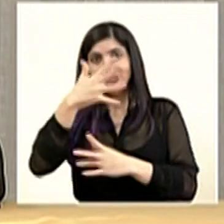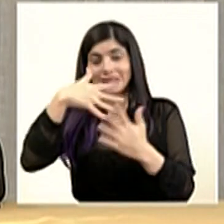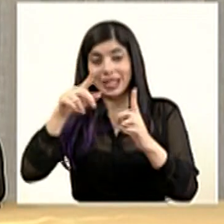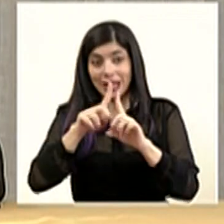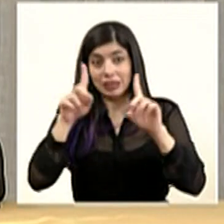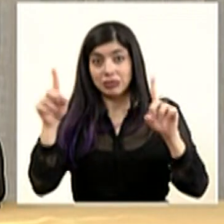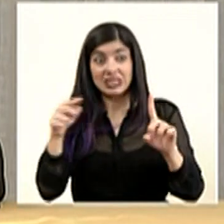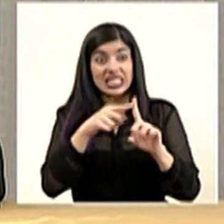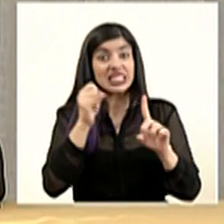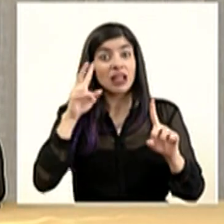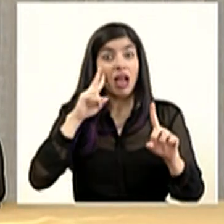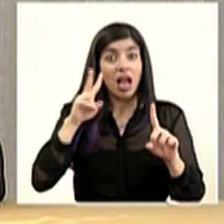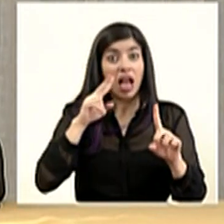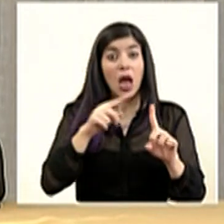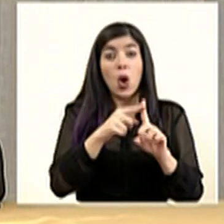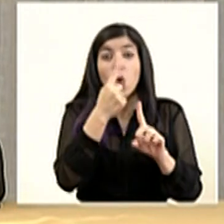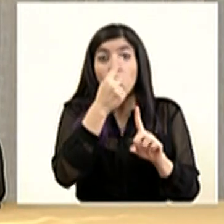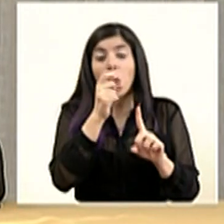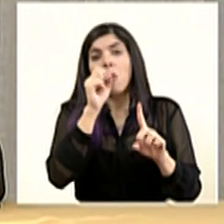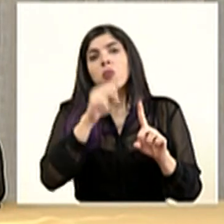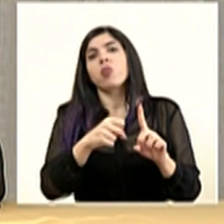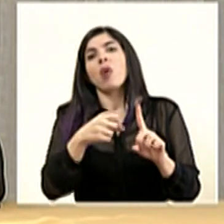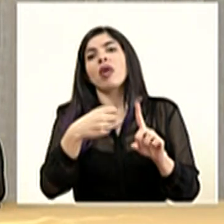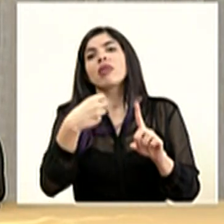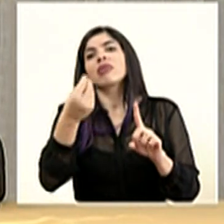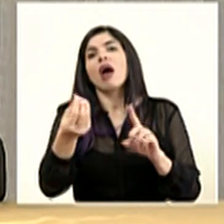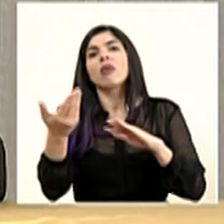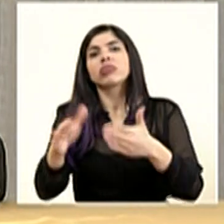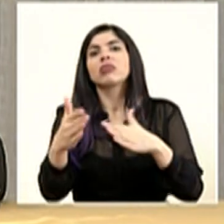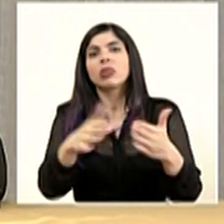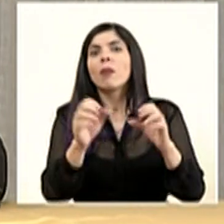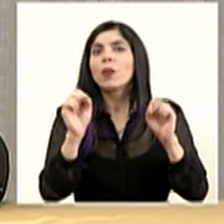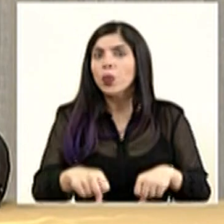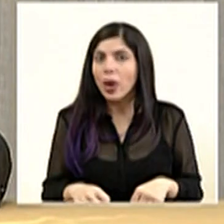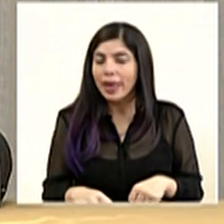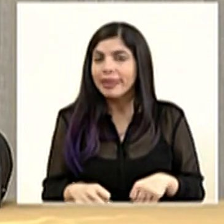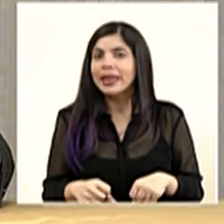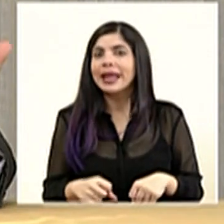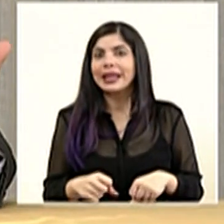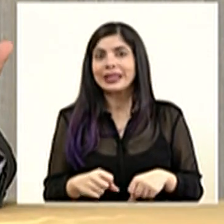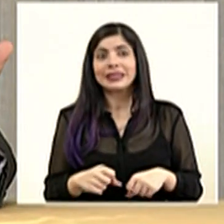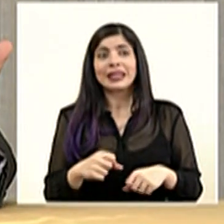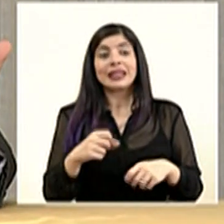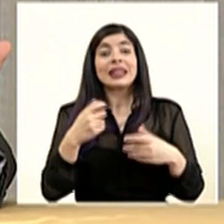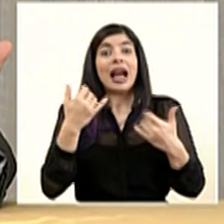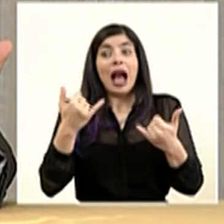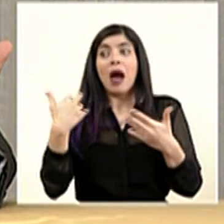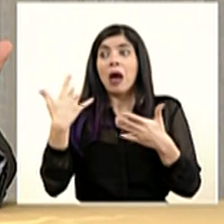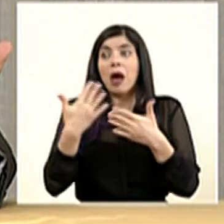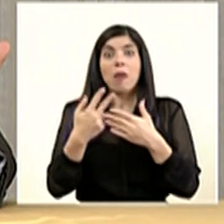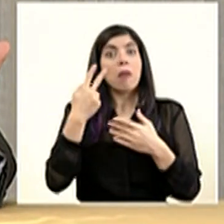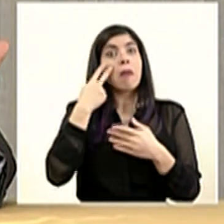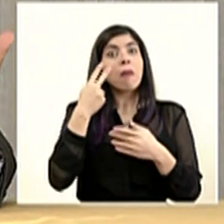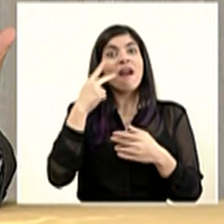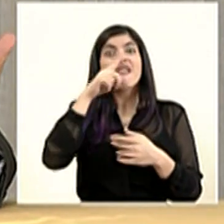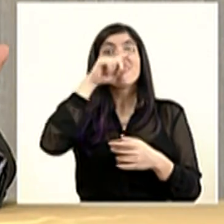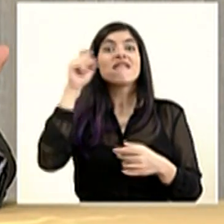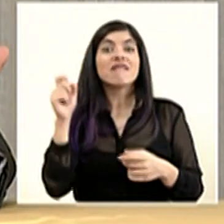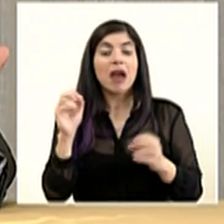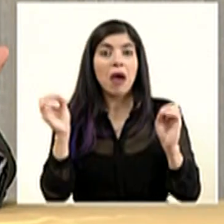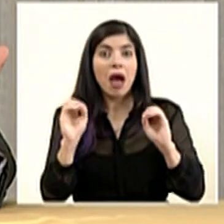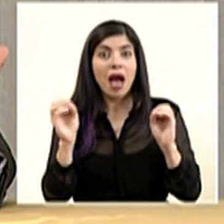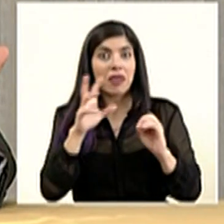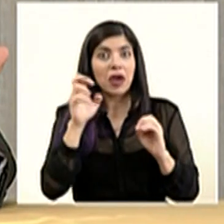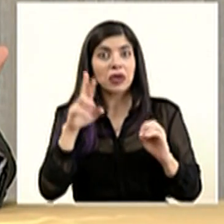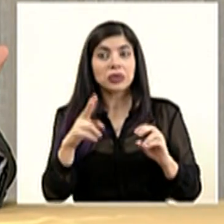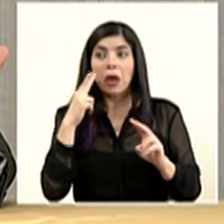presencial puede significar muertes. Y yo sé que la gente, como les indico, no hemos visto una situación fea en ese sentido en